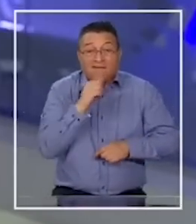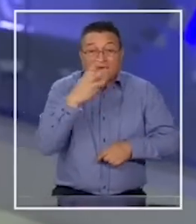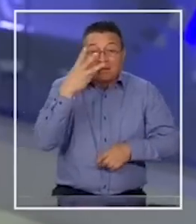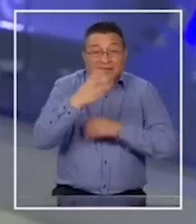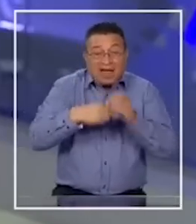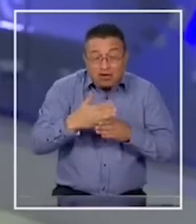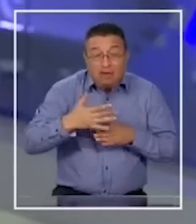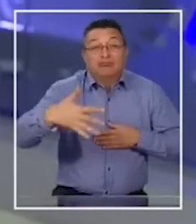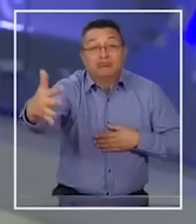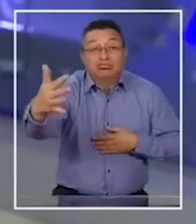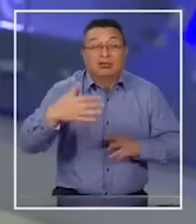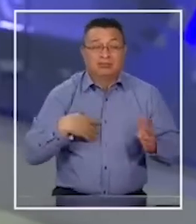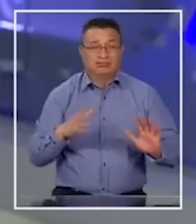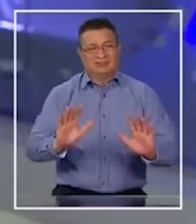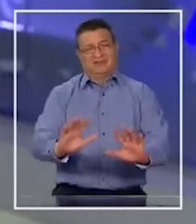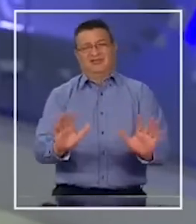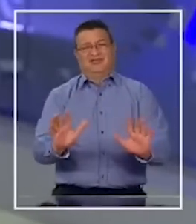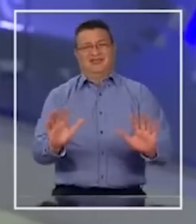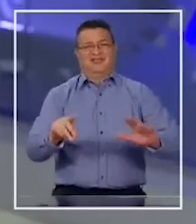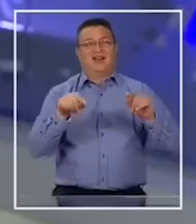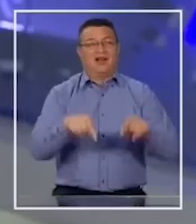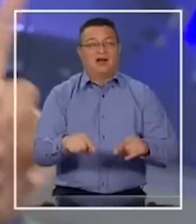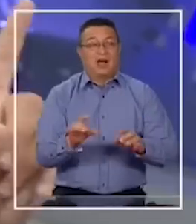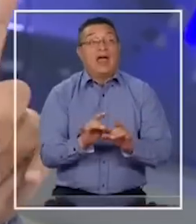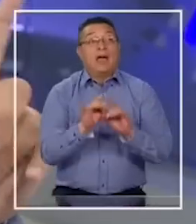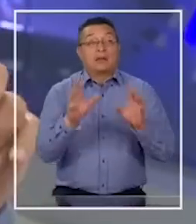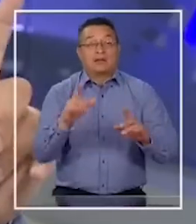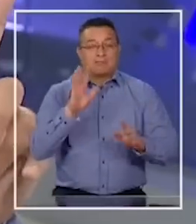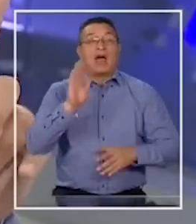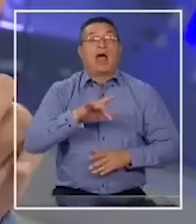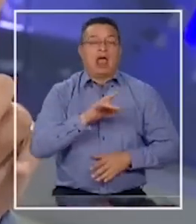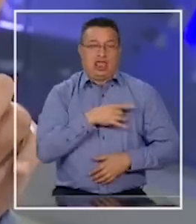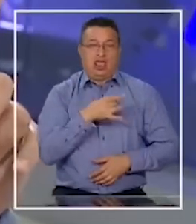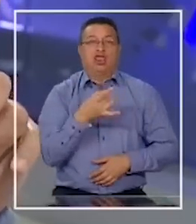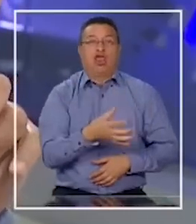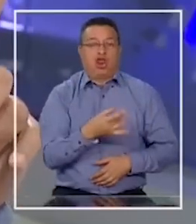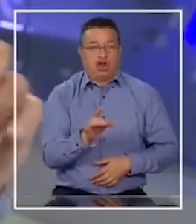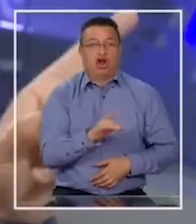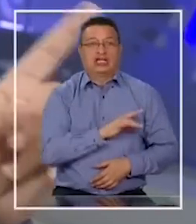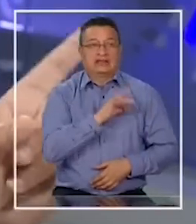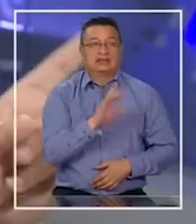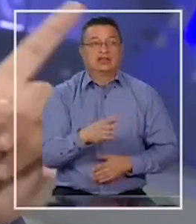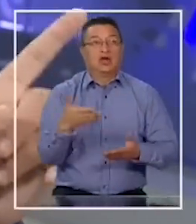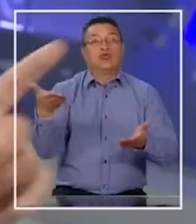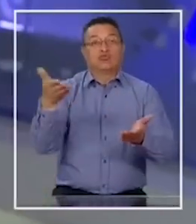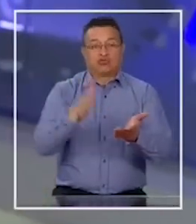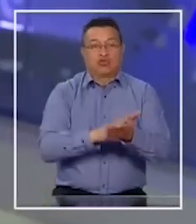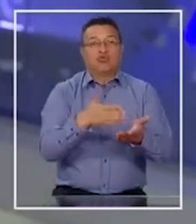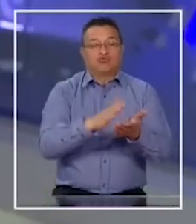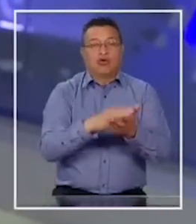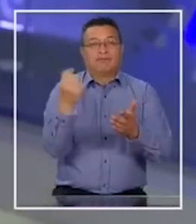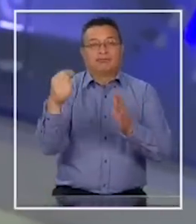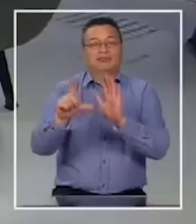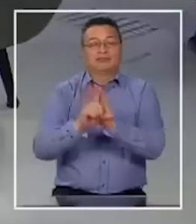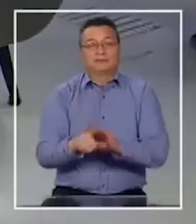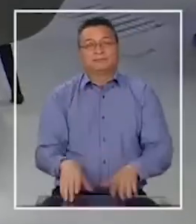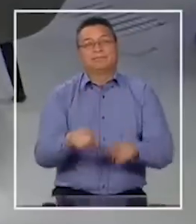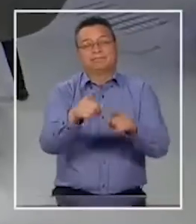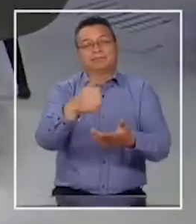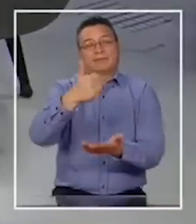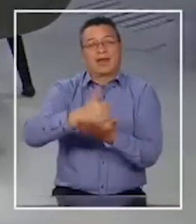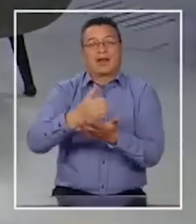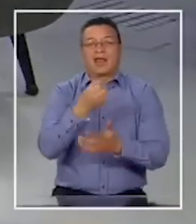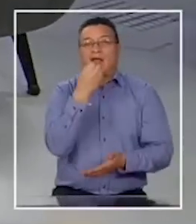hablando de algo que faltan tres años y especialmente cuando hemos hablado del principal dolor de todos los chilenos que es la muerte a través del delito